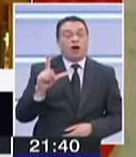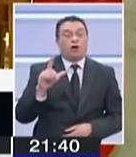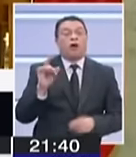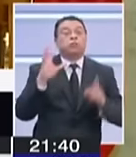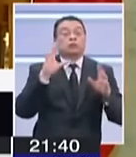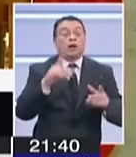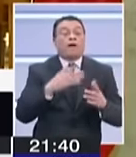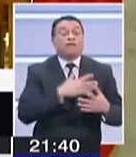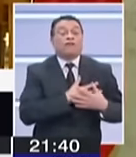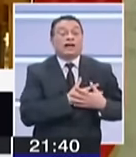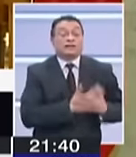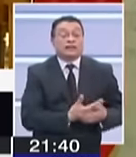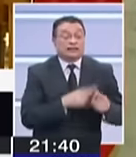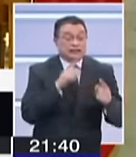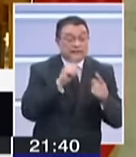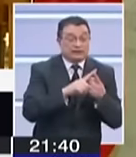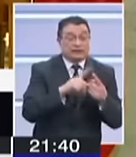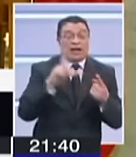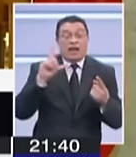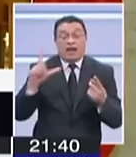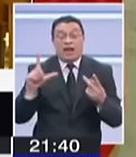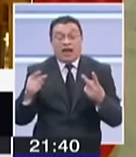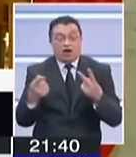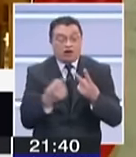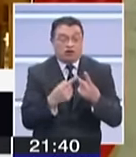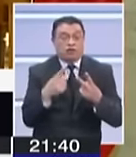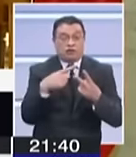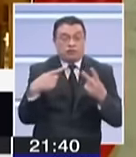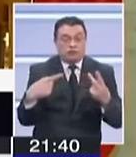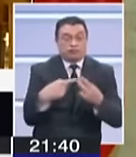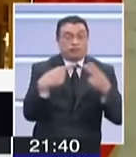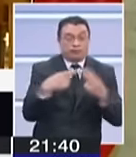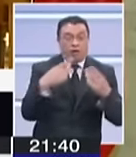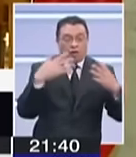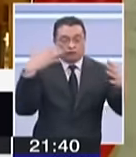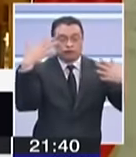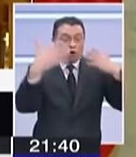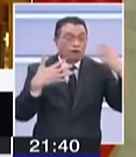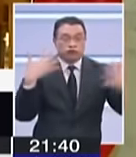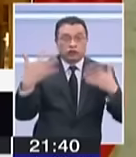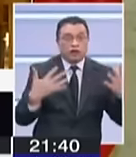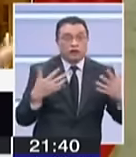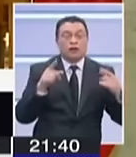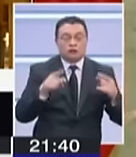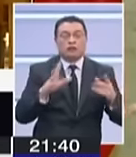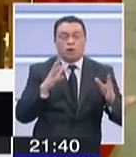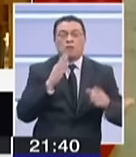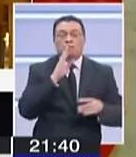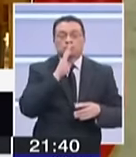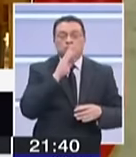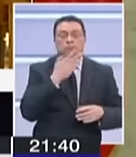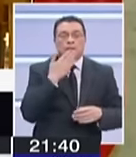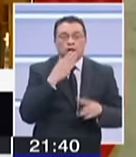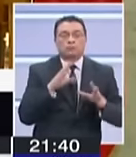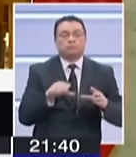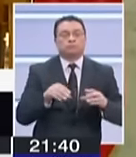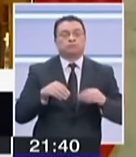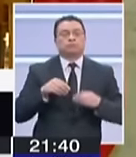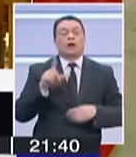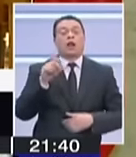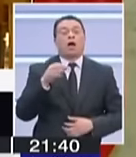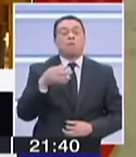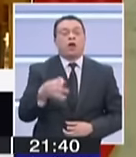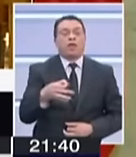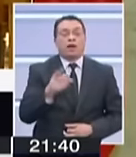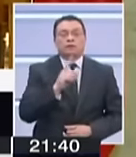entre la presidenta Bachelet y el expresidente Lago. Eso sí que tiende a confundir. Entonces yo creo que fue una actitud de prudencia, ¿no es cierto?, que La Moneda